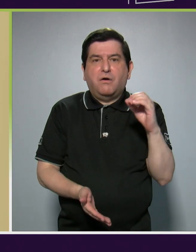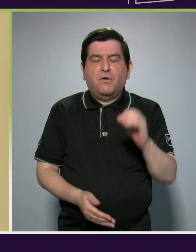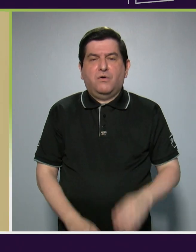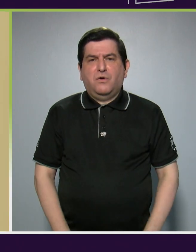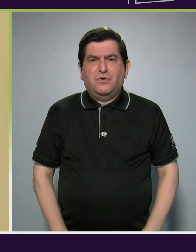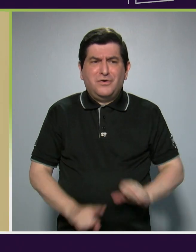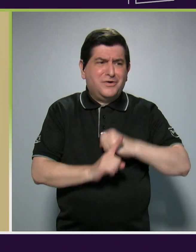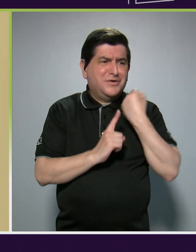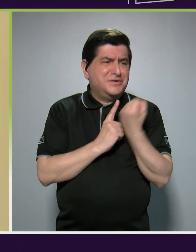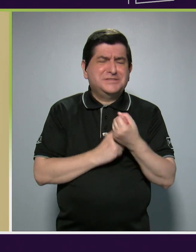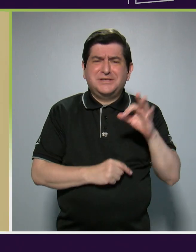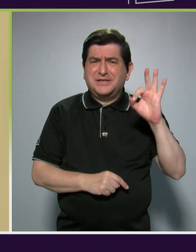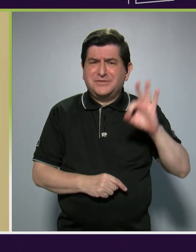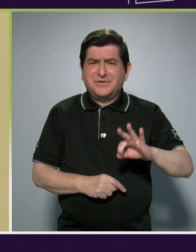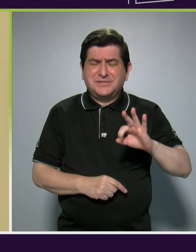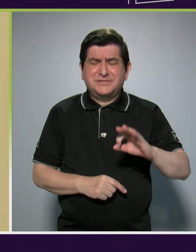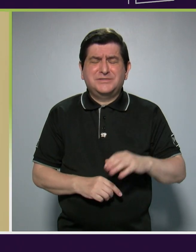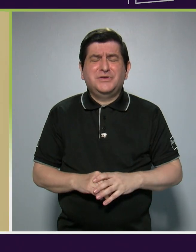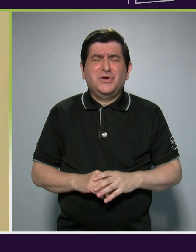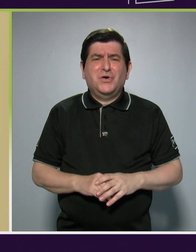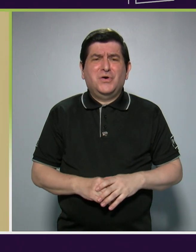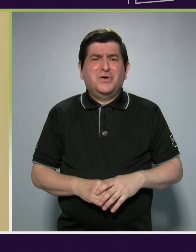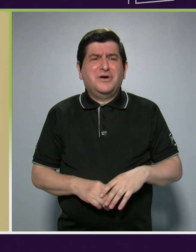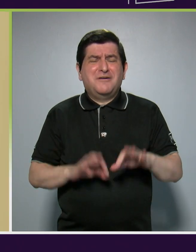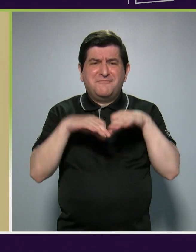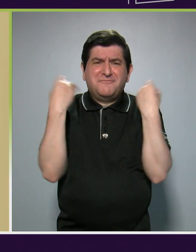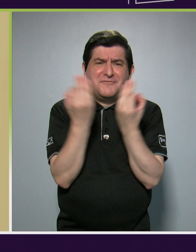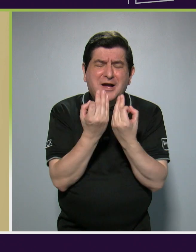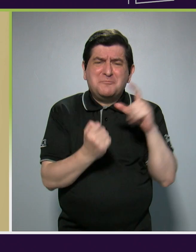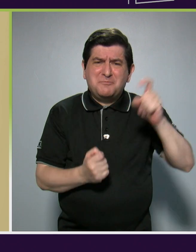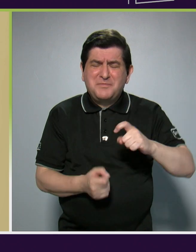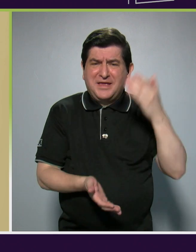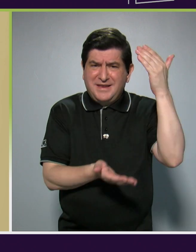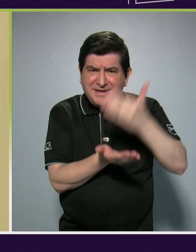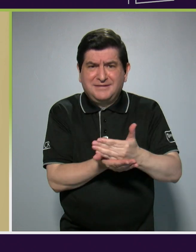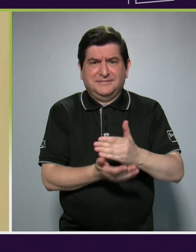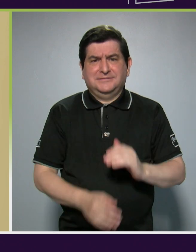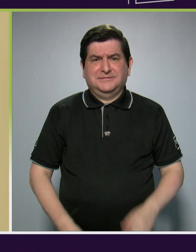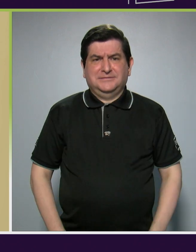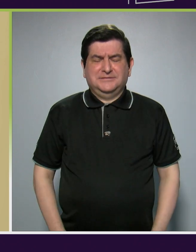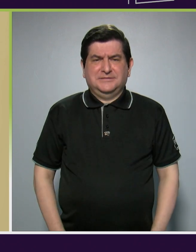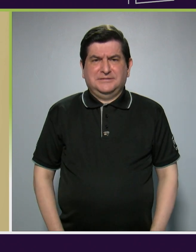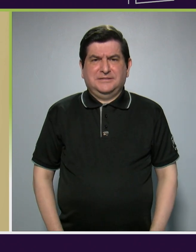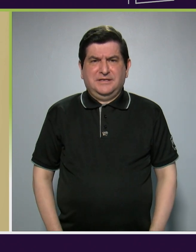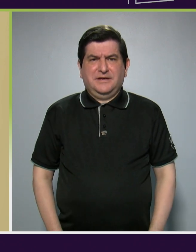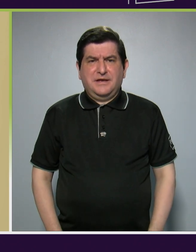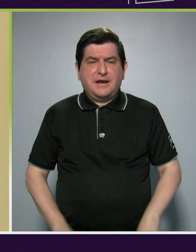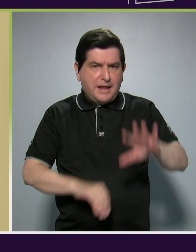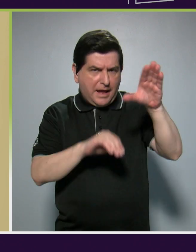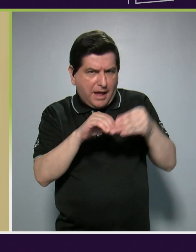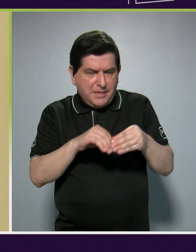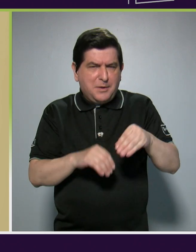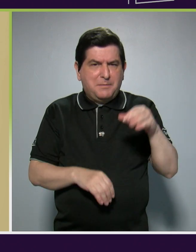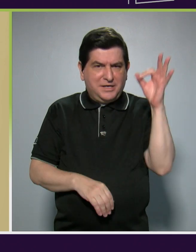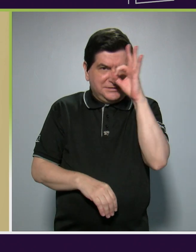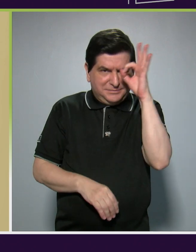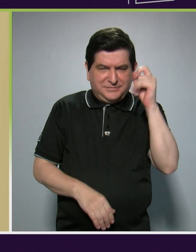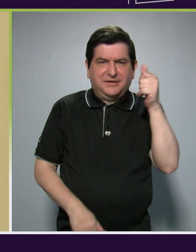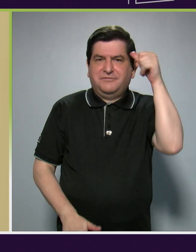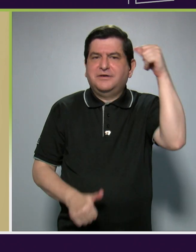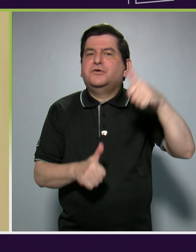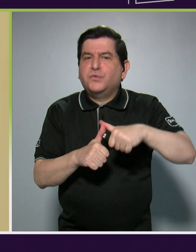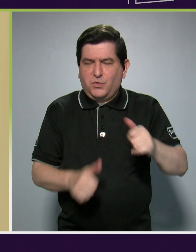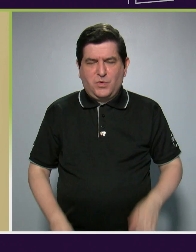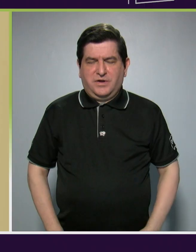cualquier cosa que la familia tenga que interrumpir en ese sentido. Y recordemos además, María Fernanda, que